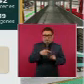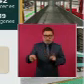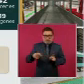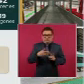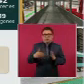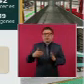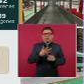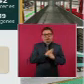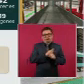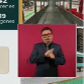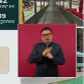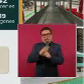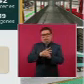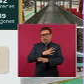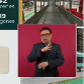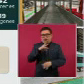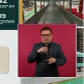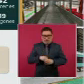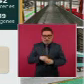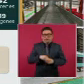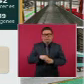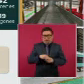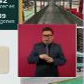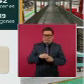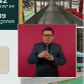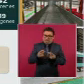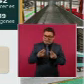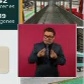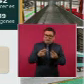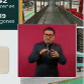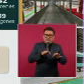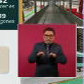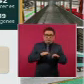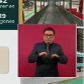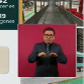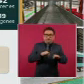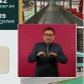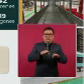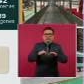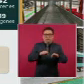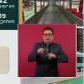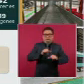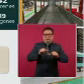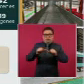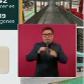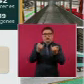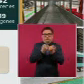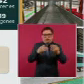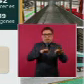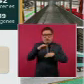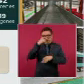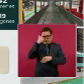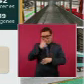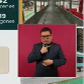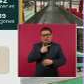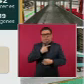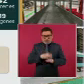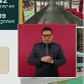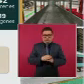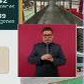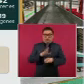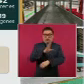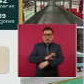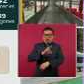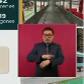que en toda la obra, se han intensificado los trabajos en turnos, incluso por la noche. Se mantiene una amplia coordinación